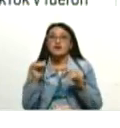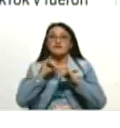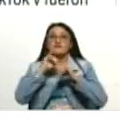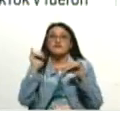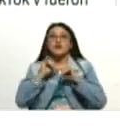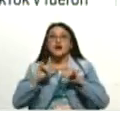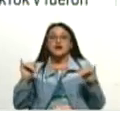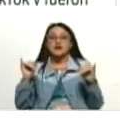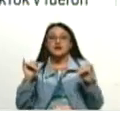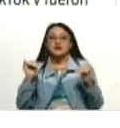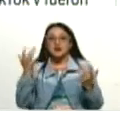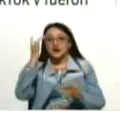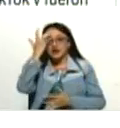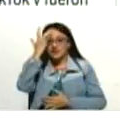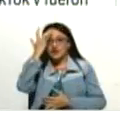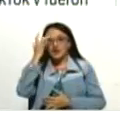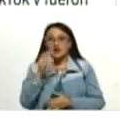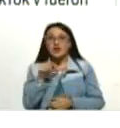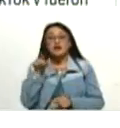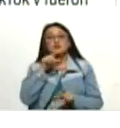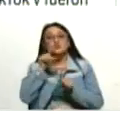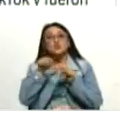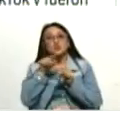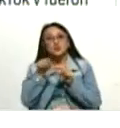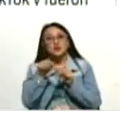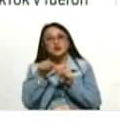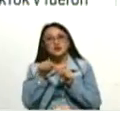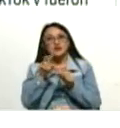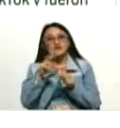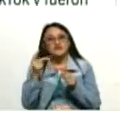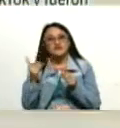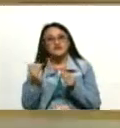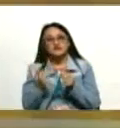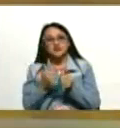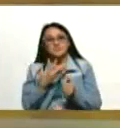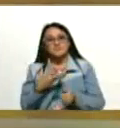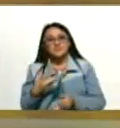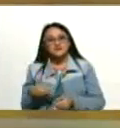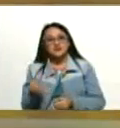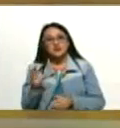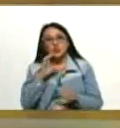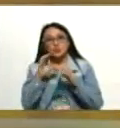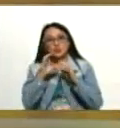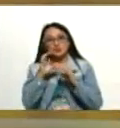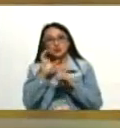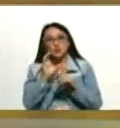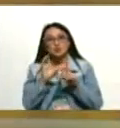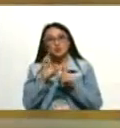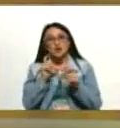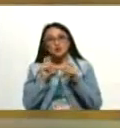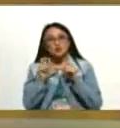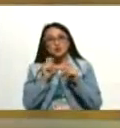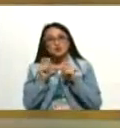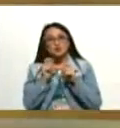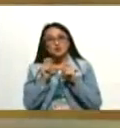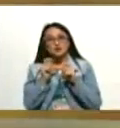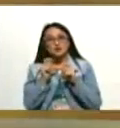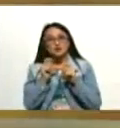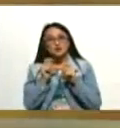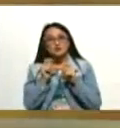Carnaval este tweet del vicepresidente sectorial de comunicación cultura y turismo Freddy Yáñez